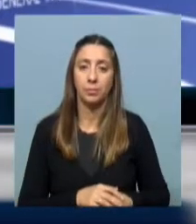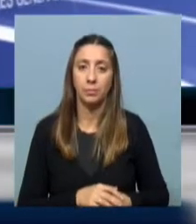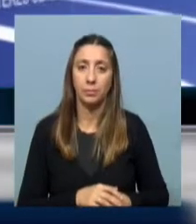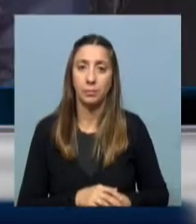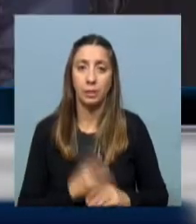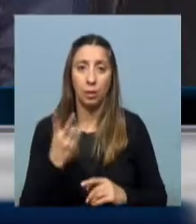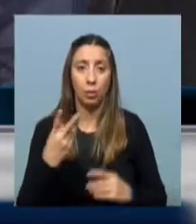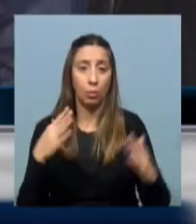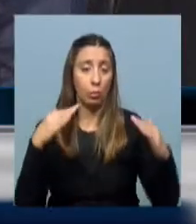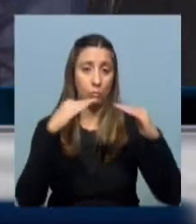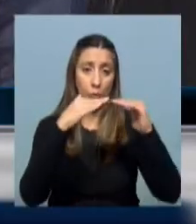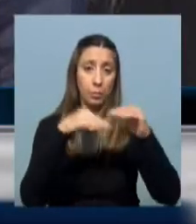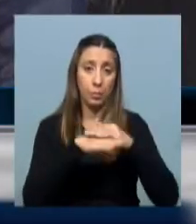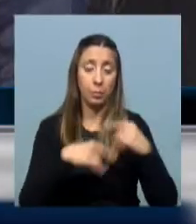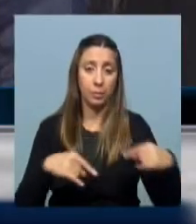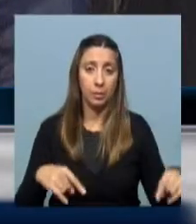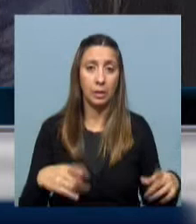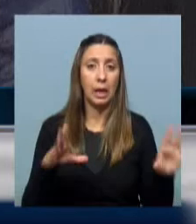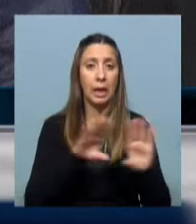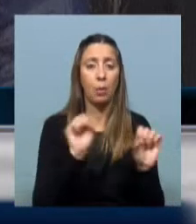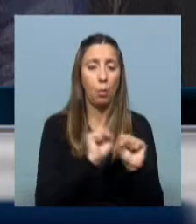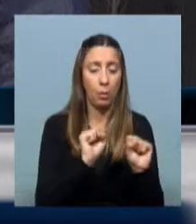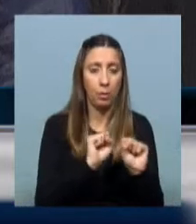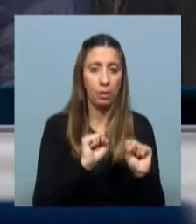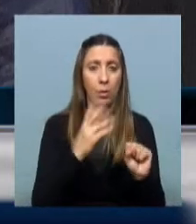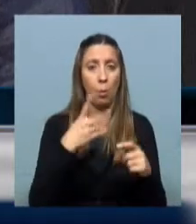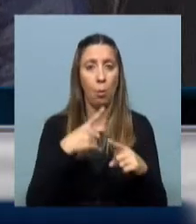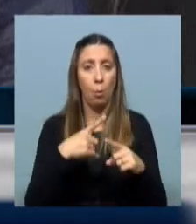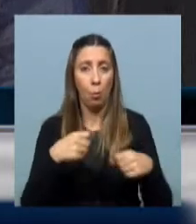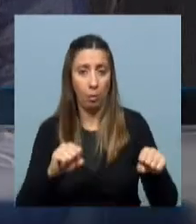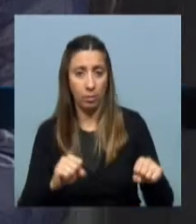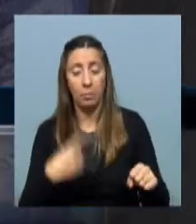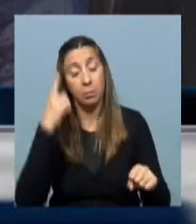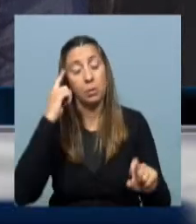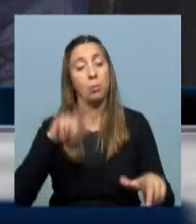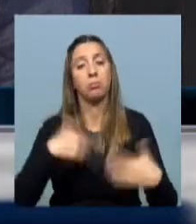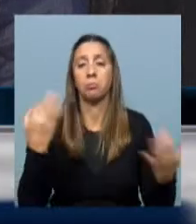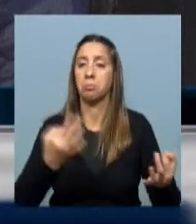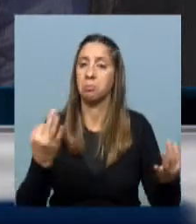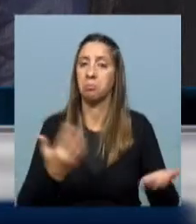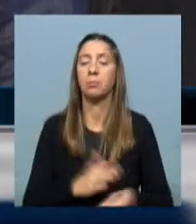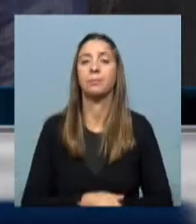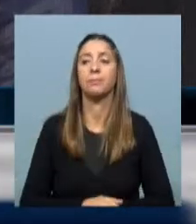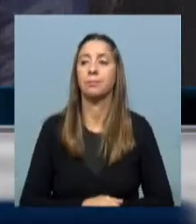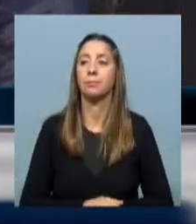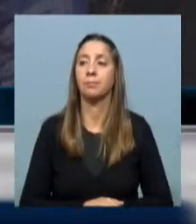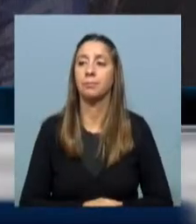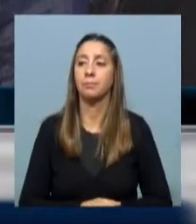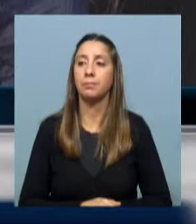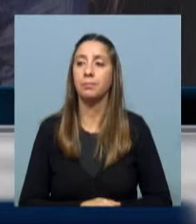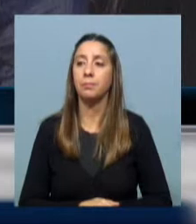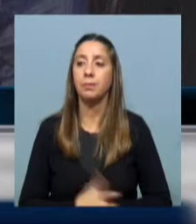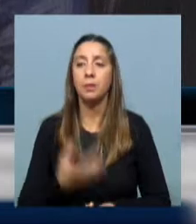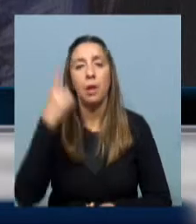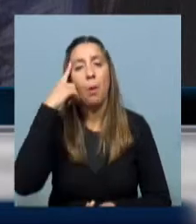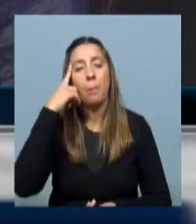solamente estos 2 quinchos y bueno, esta heladera y cuatriciclo. Uh-huh. Consideramos que es un resultado sumamente positivo si hablamos de